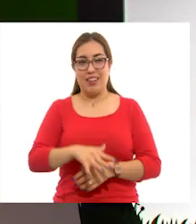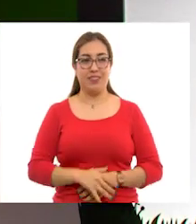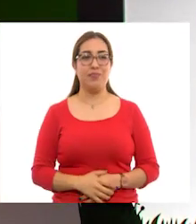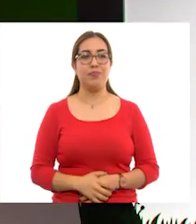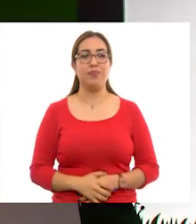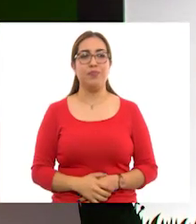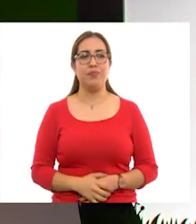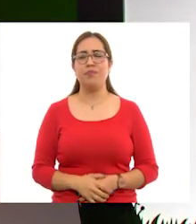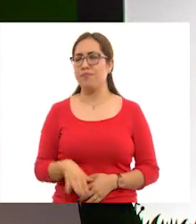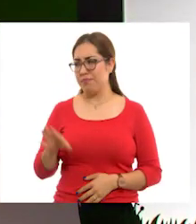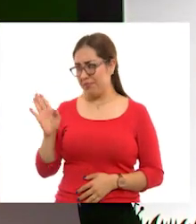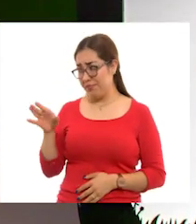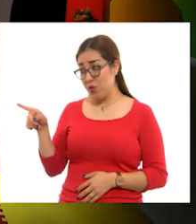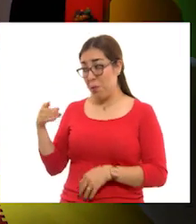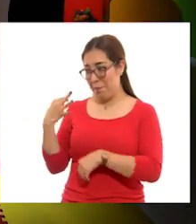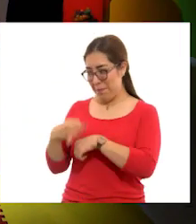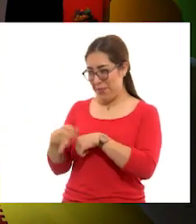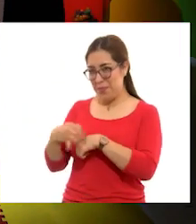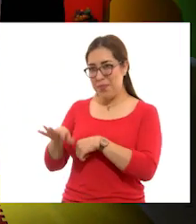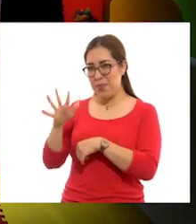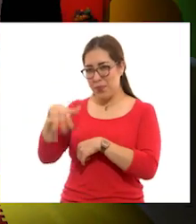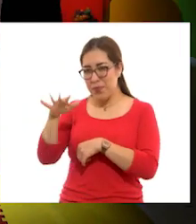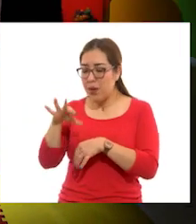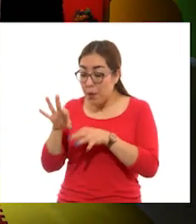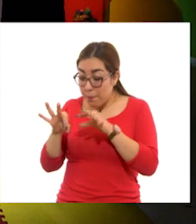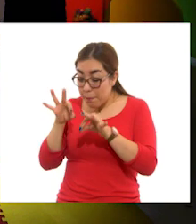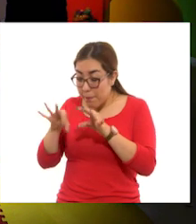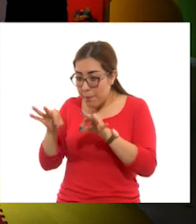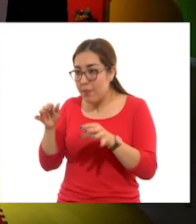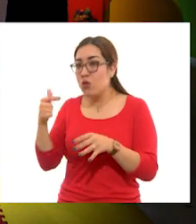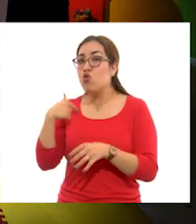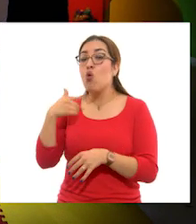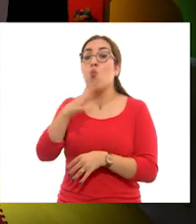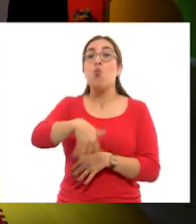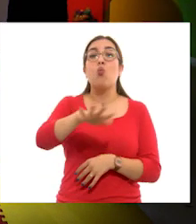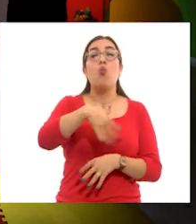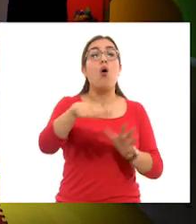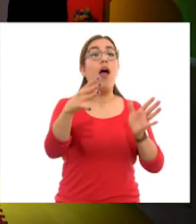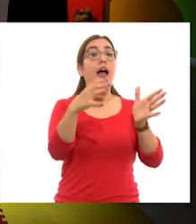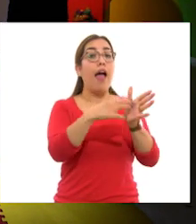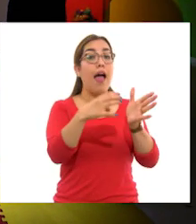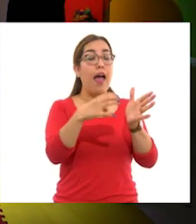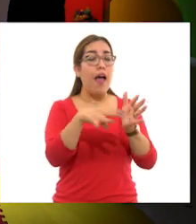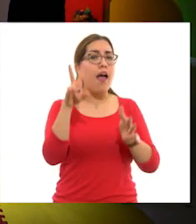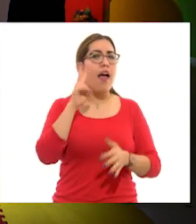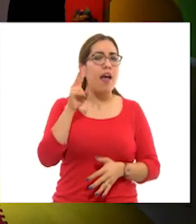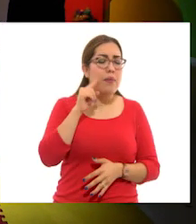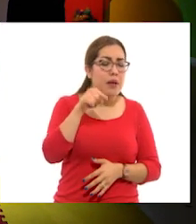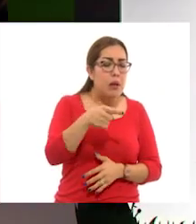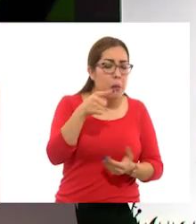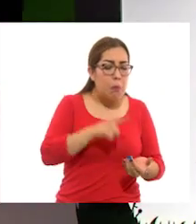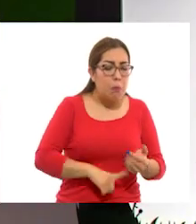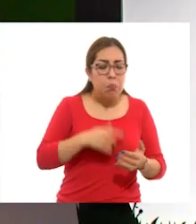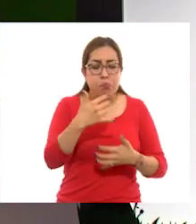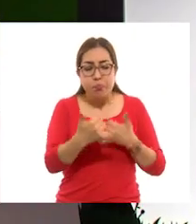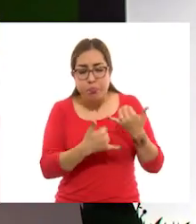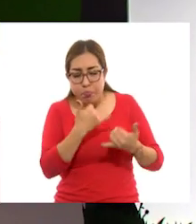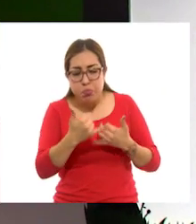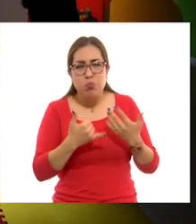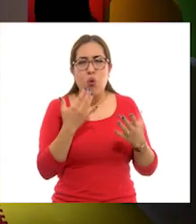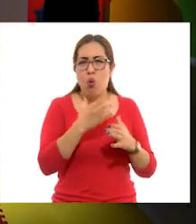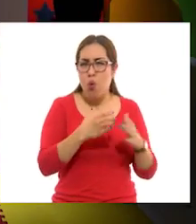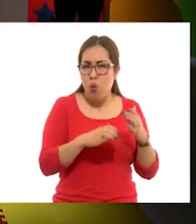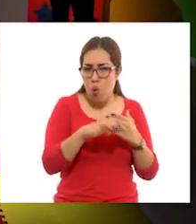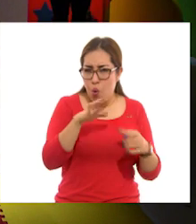Oye, mientras tú buscas su cuento, yo voy a ir a buscar una caja para ver si encontramos cosas para poder hacer las sombras. Buena idea.